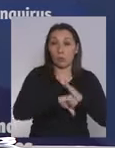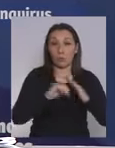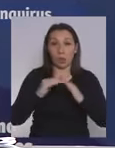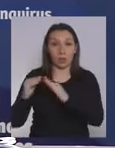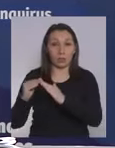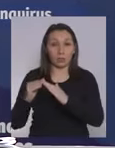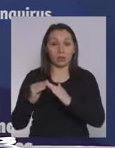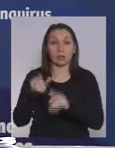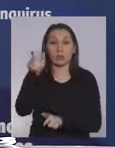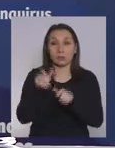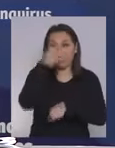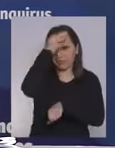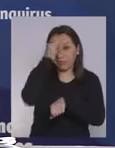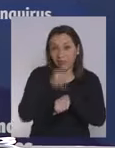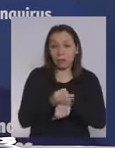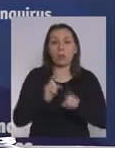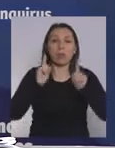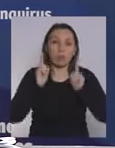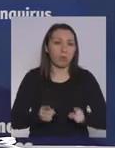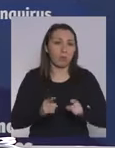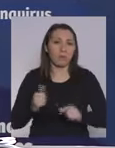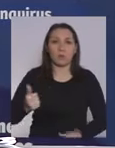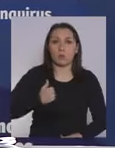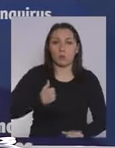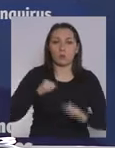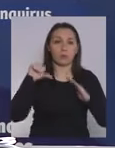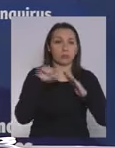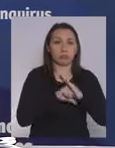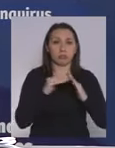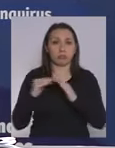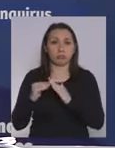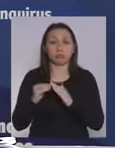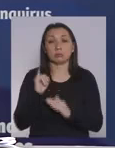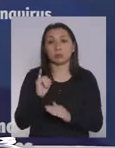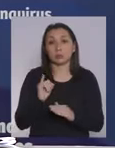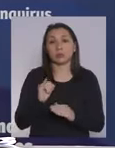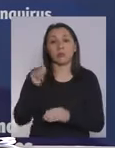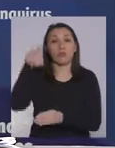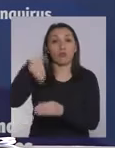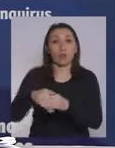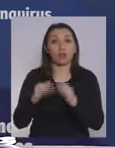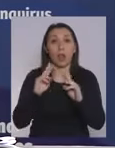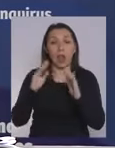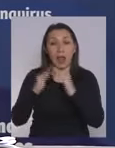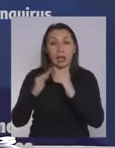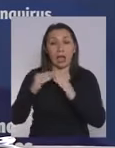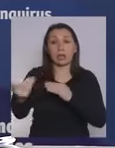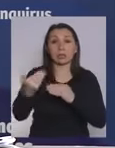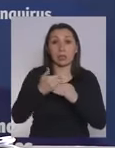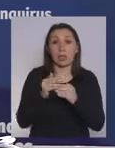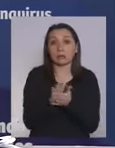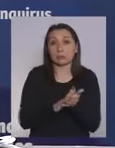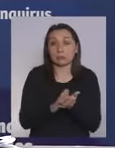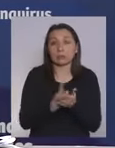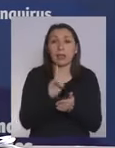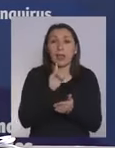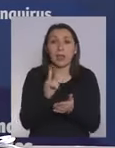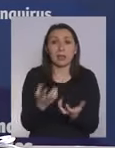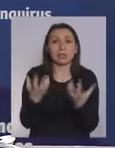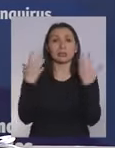los pacientes deben guardar la cuarentena si la solución es el voto a domicilio eso depende de